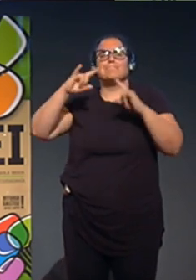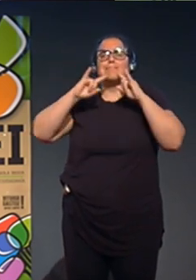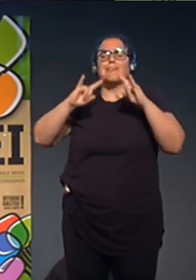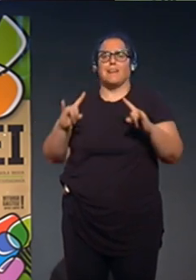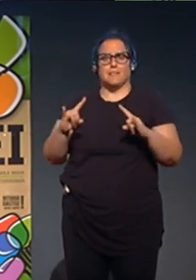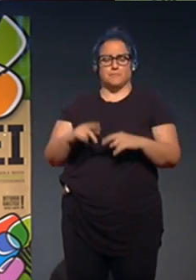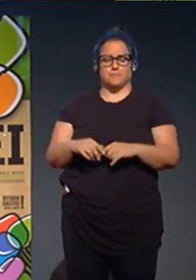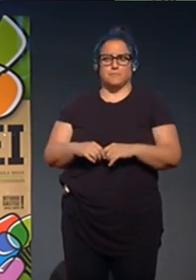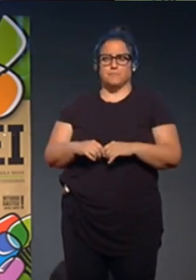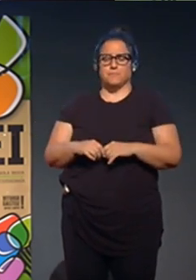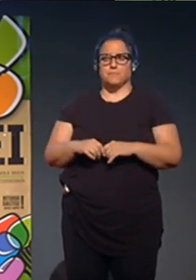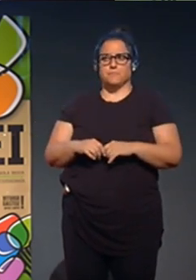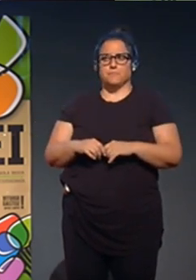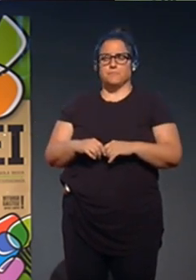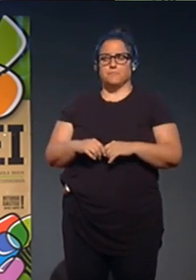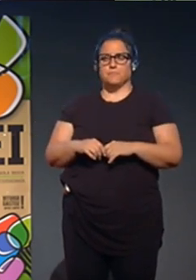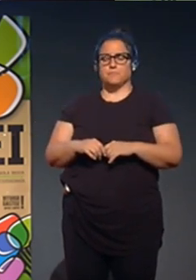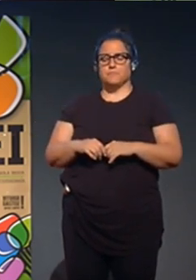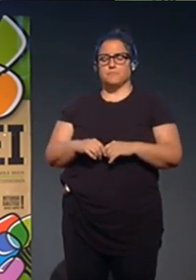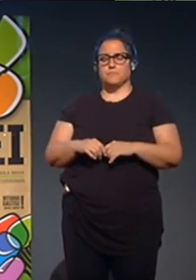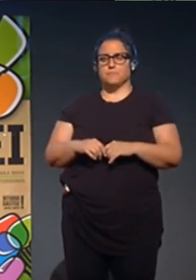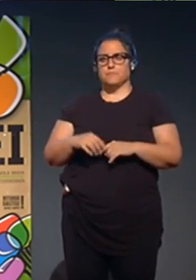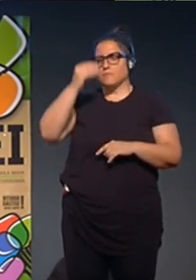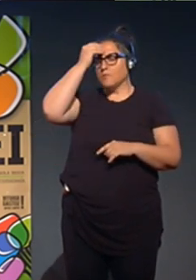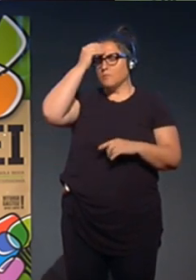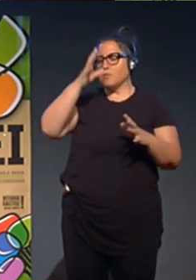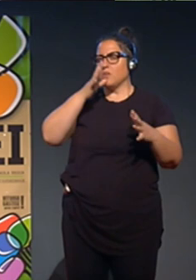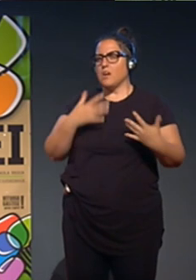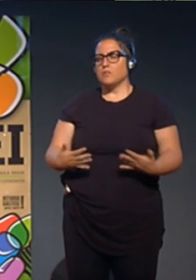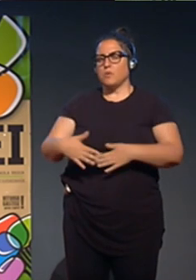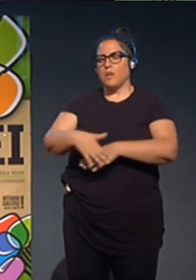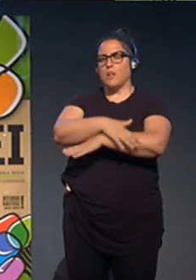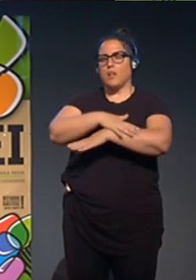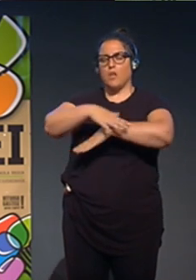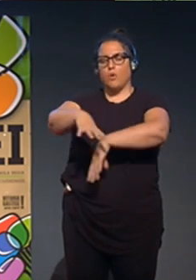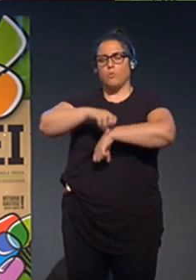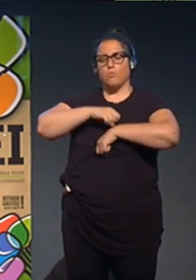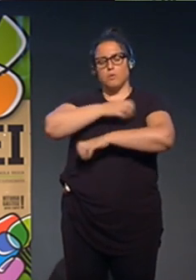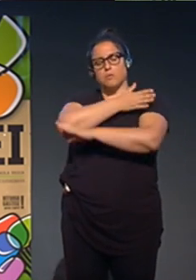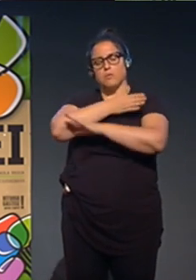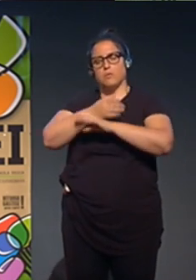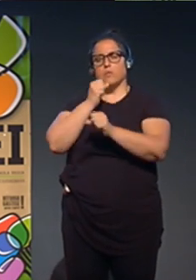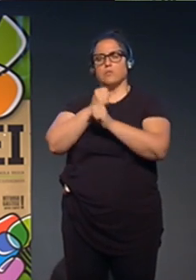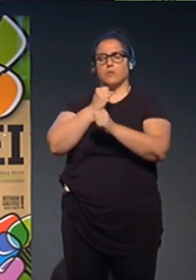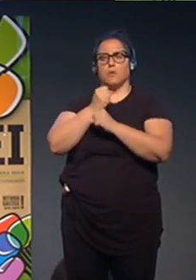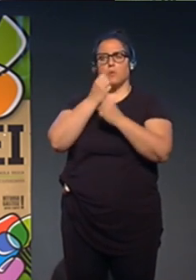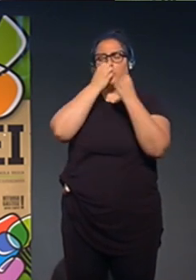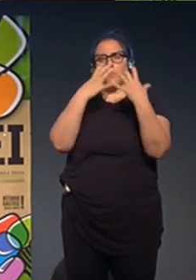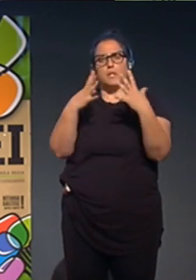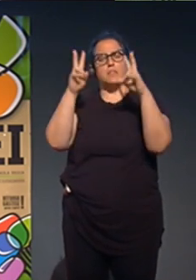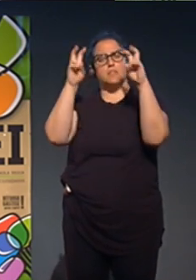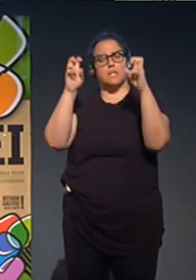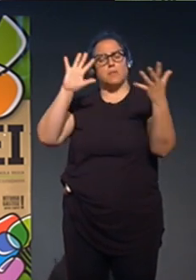energética Yo creo que el gobierno actual ha hecho un buen trabajo en cuanto a la